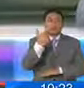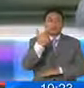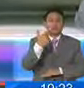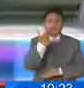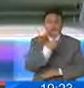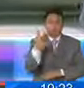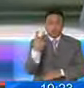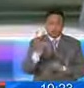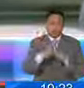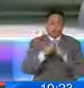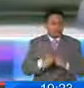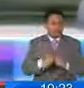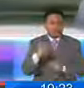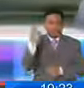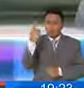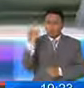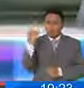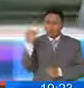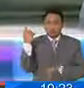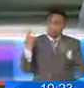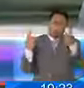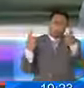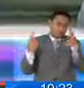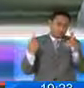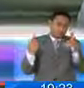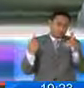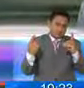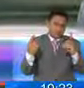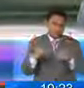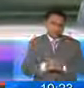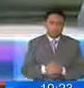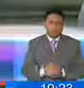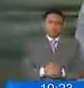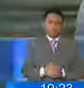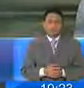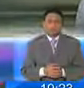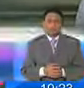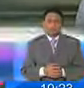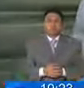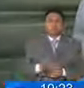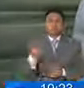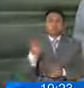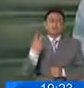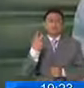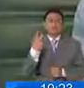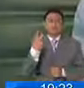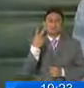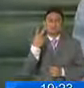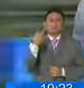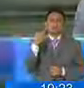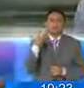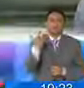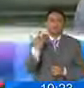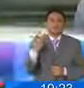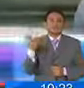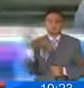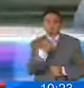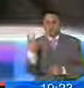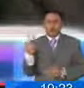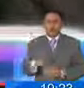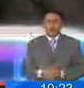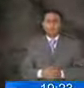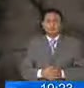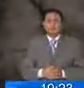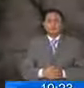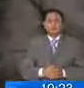Domingo, $1, $1, un costo total de toda la carretera pagarán $2, sumados los 2 peajes. El prefecto